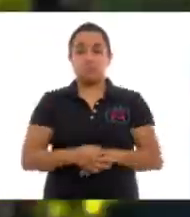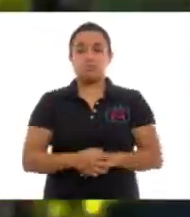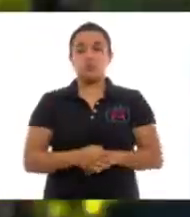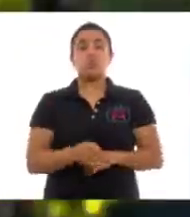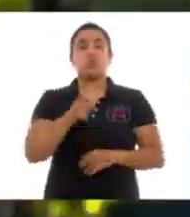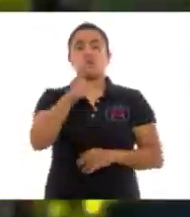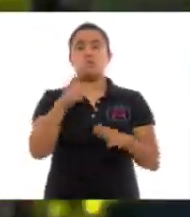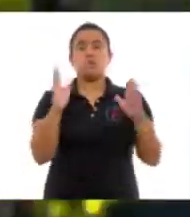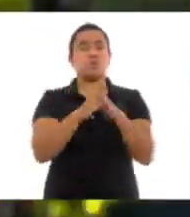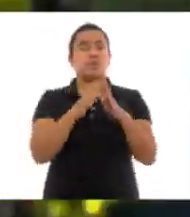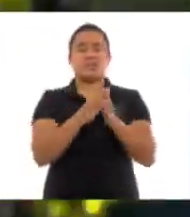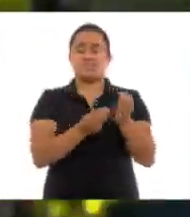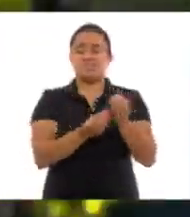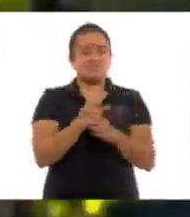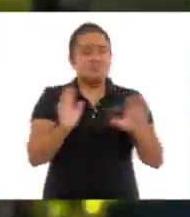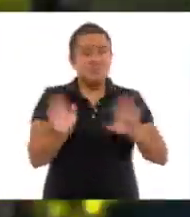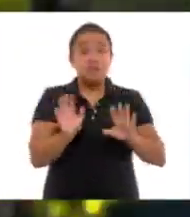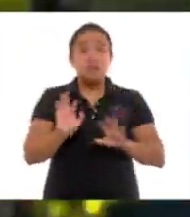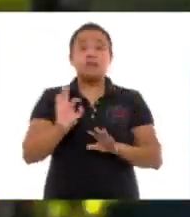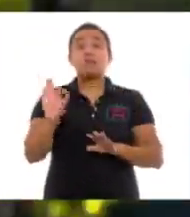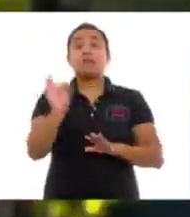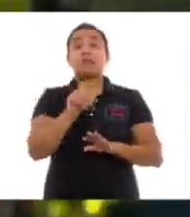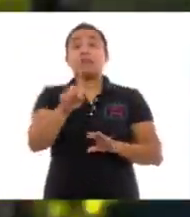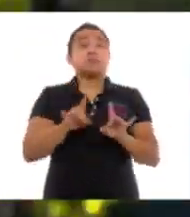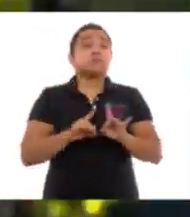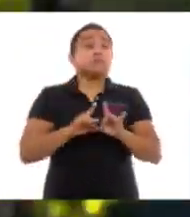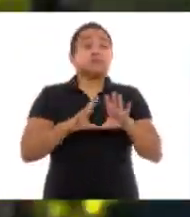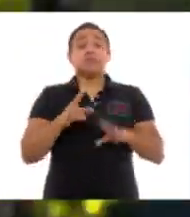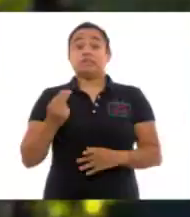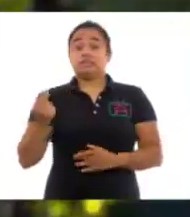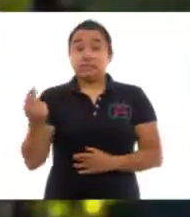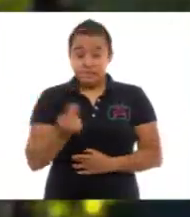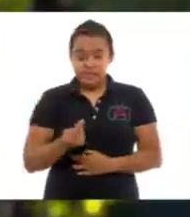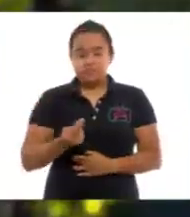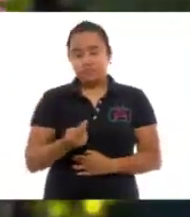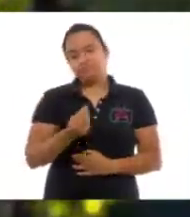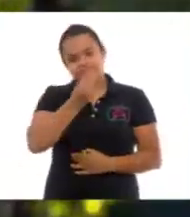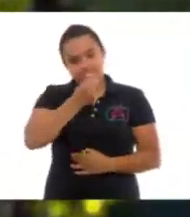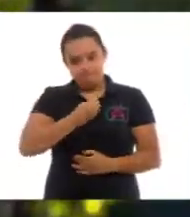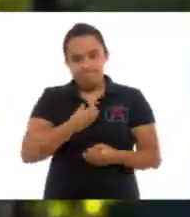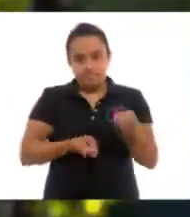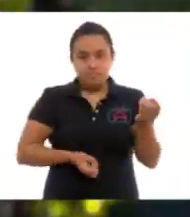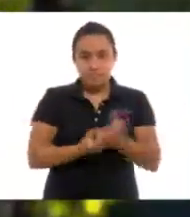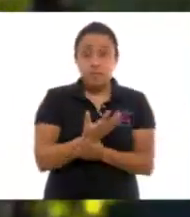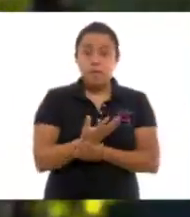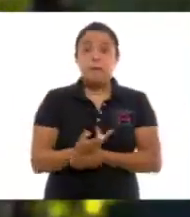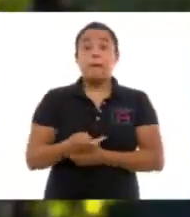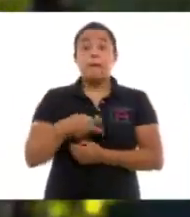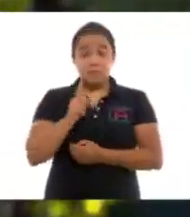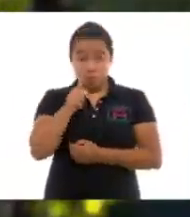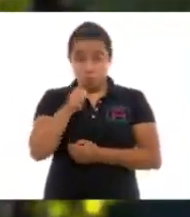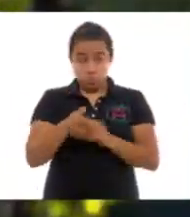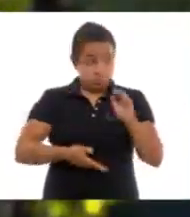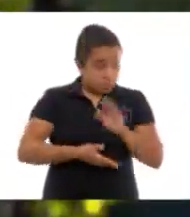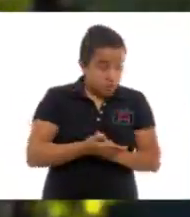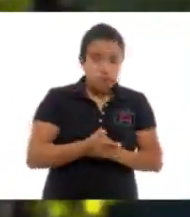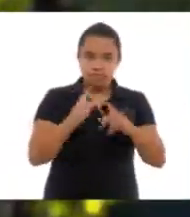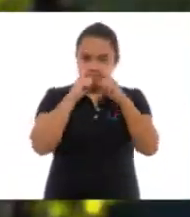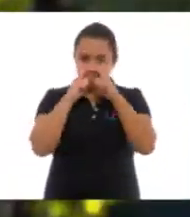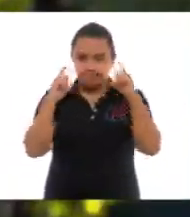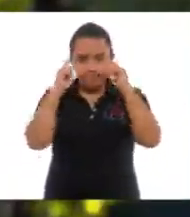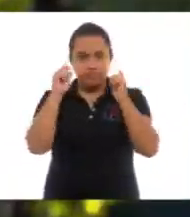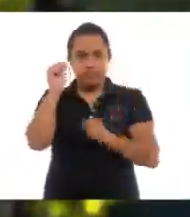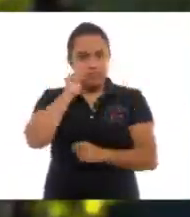no salir de casa a menos que sea muy necesario. Si lo haces, utiliza el